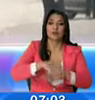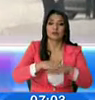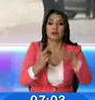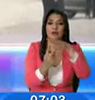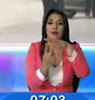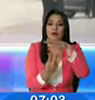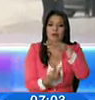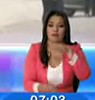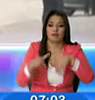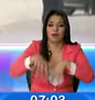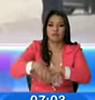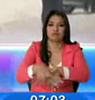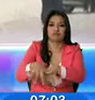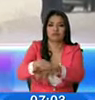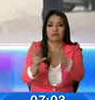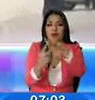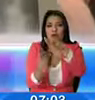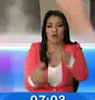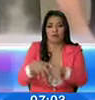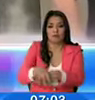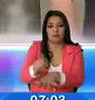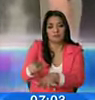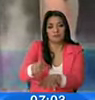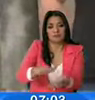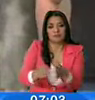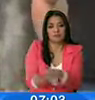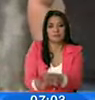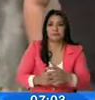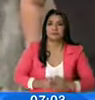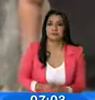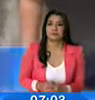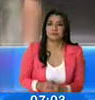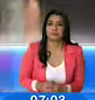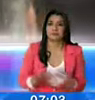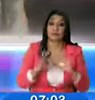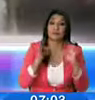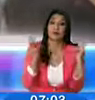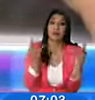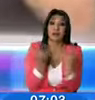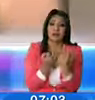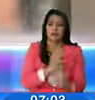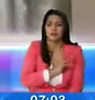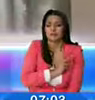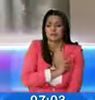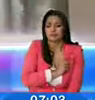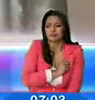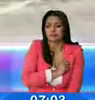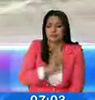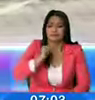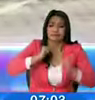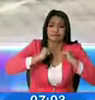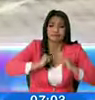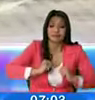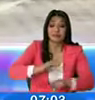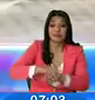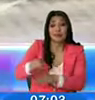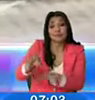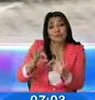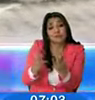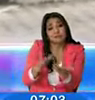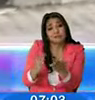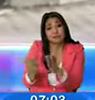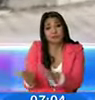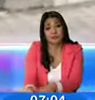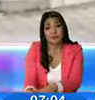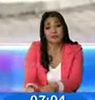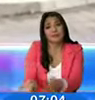se denomina comúnmente un ahogamiento. En sus familiares, en medio del profundo dolor que les embarga por la pérdida de su ser querido,